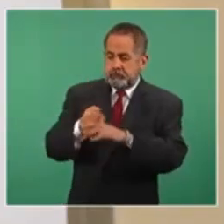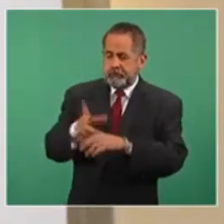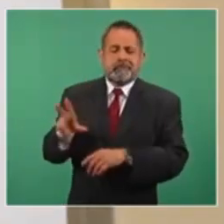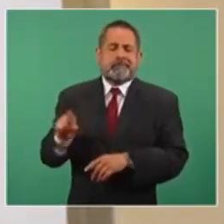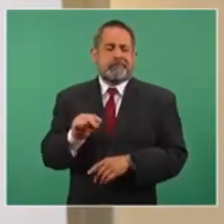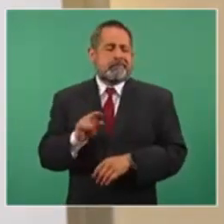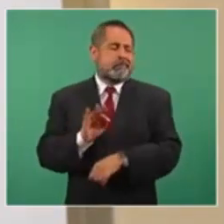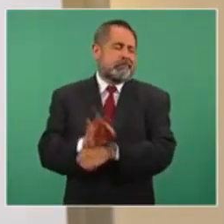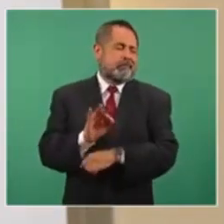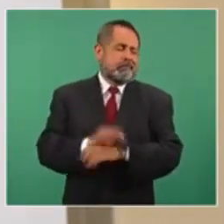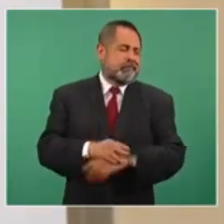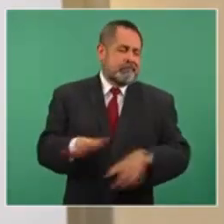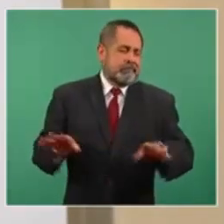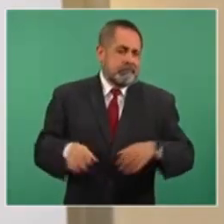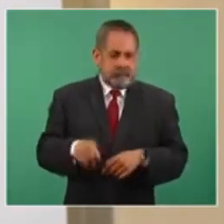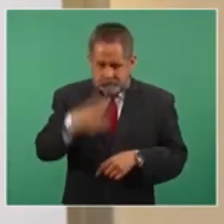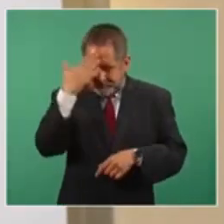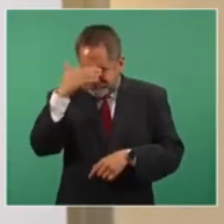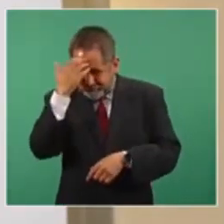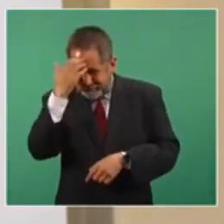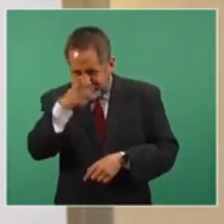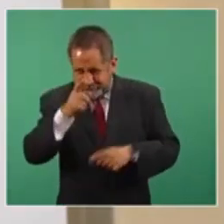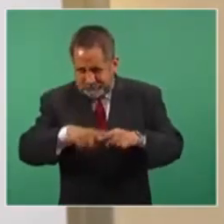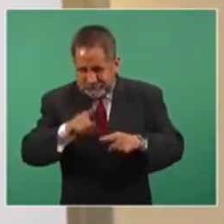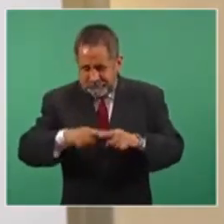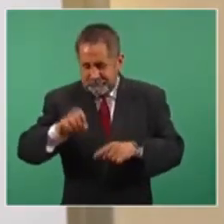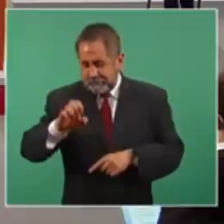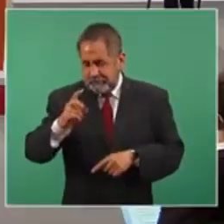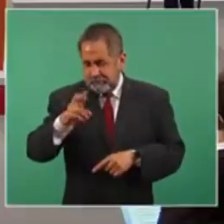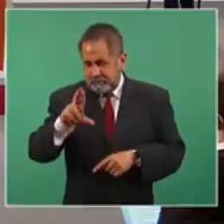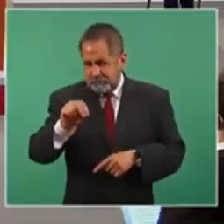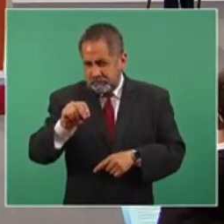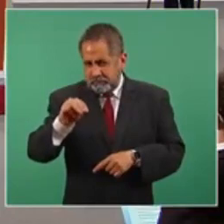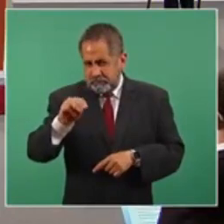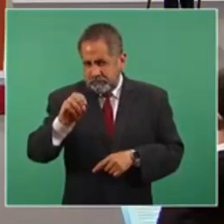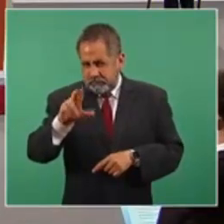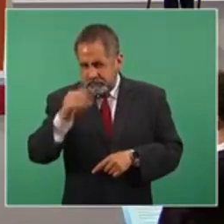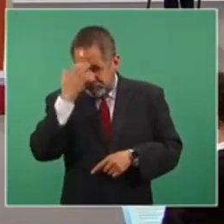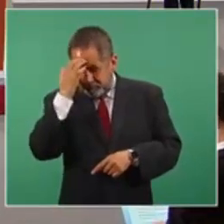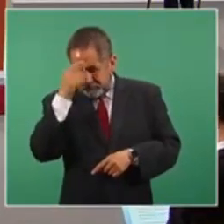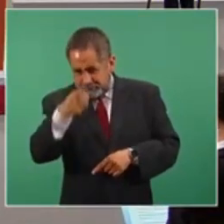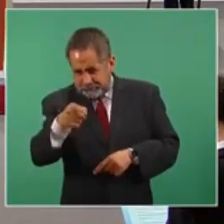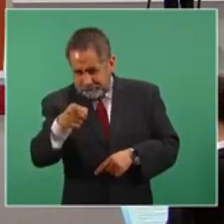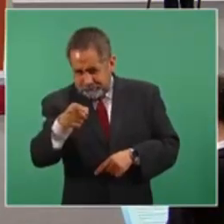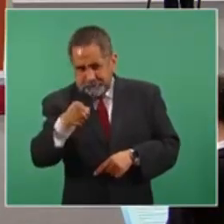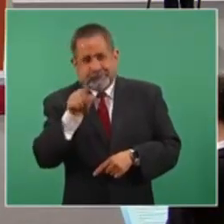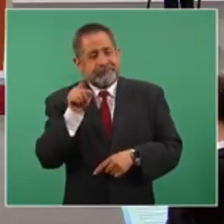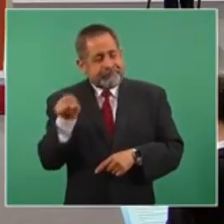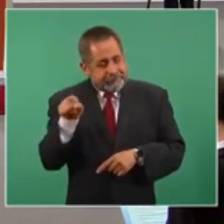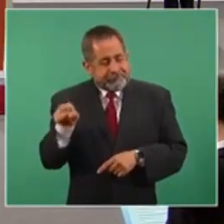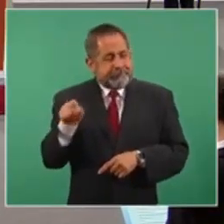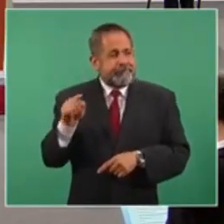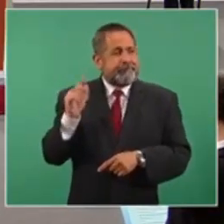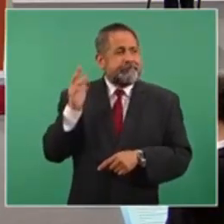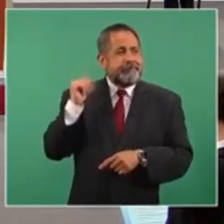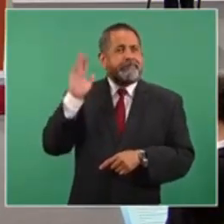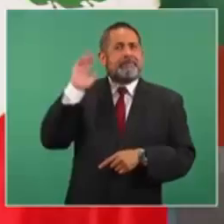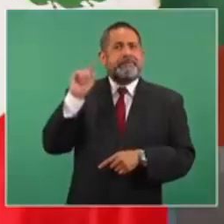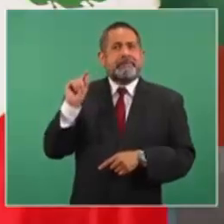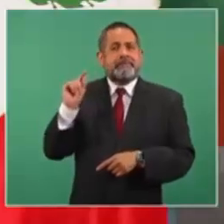¿Sí saben quién es Eduardo Medina Mora? Que era últimamente